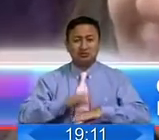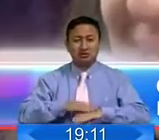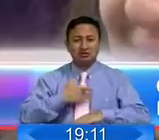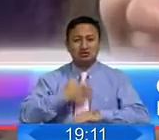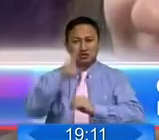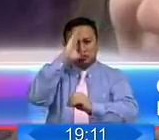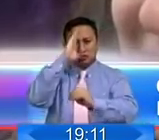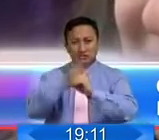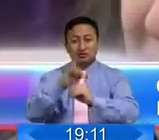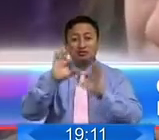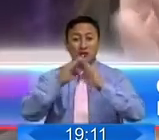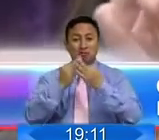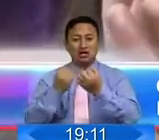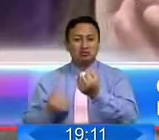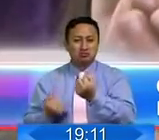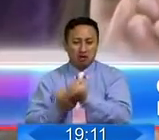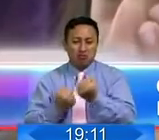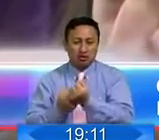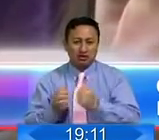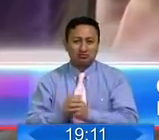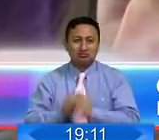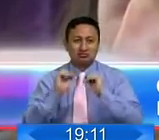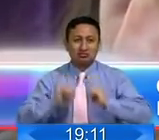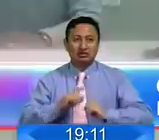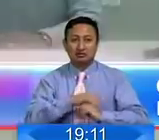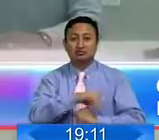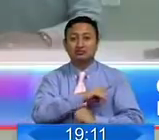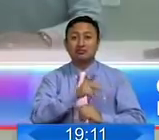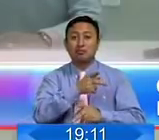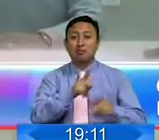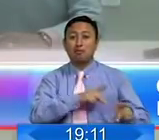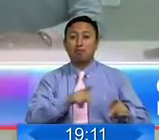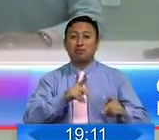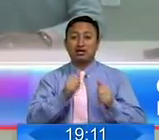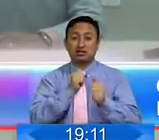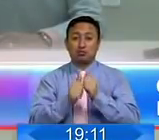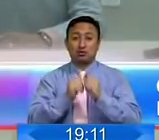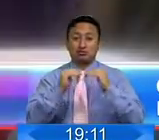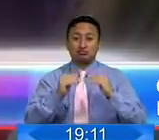ayudar a su familia y ocupar un mejor lugar en el plan de alto rendimiento.